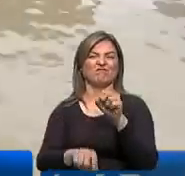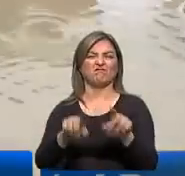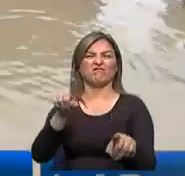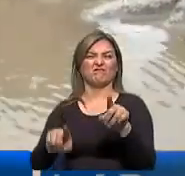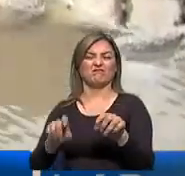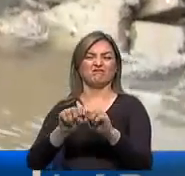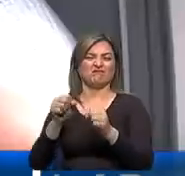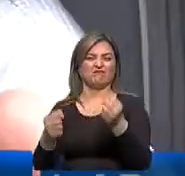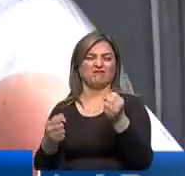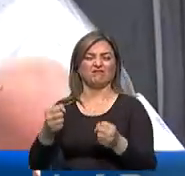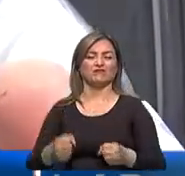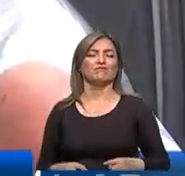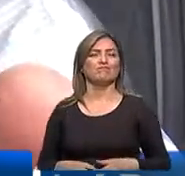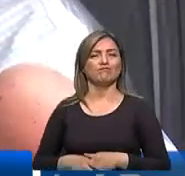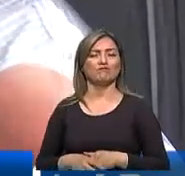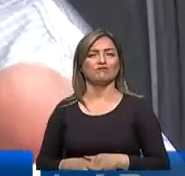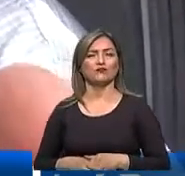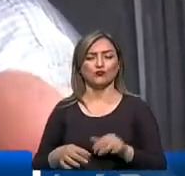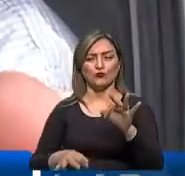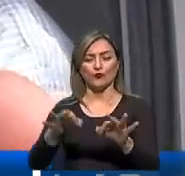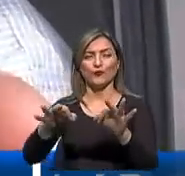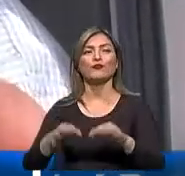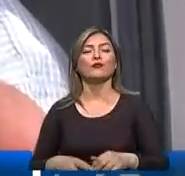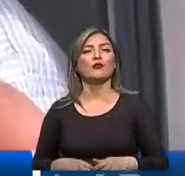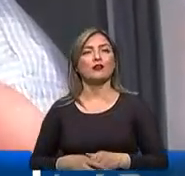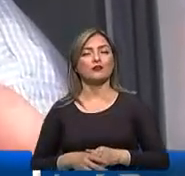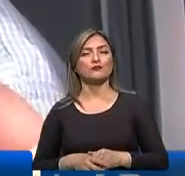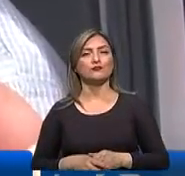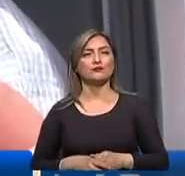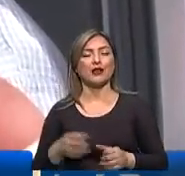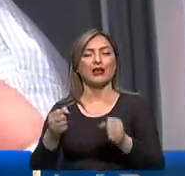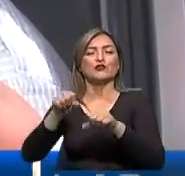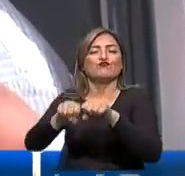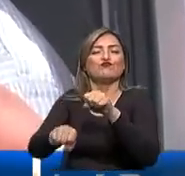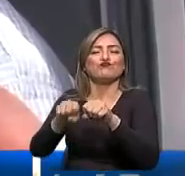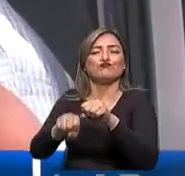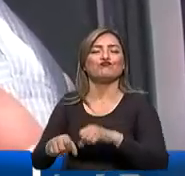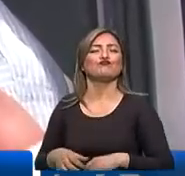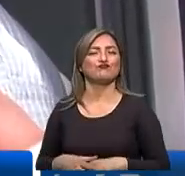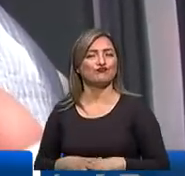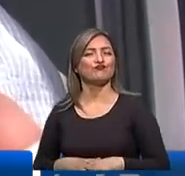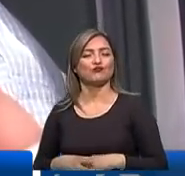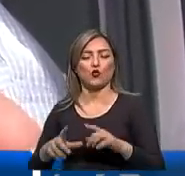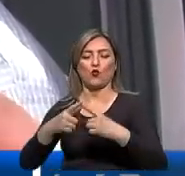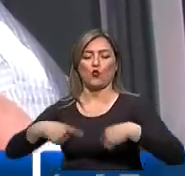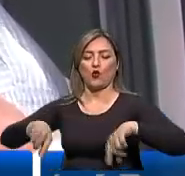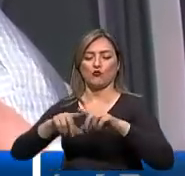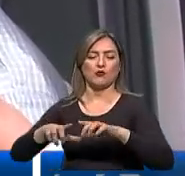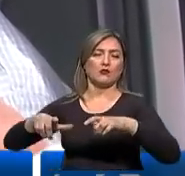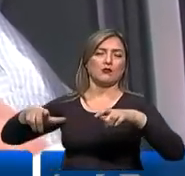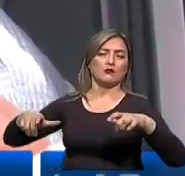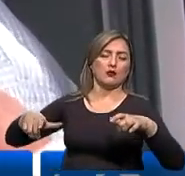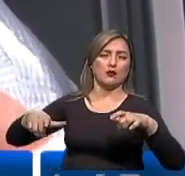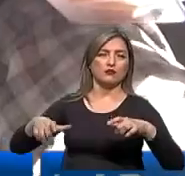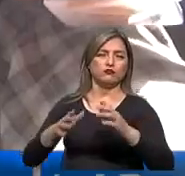vehículos. Muchos huecos, se dañan los carros. Si hay huecos grandes, realmente sí se pediría